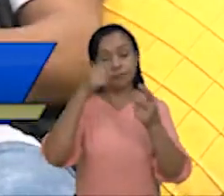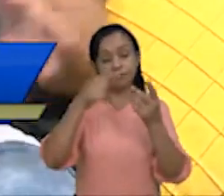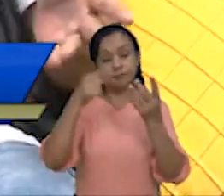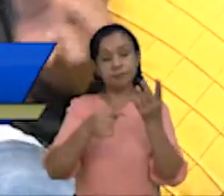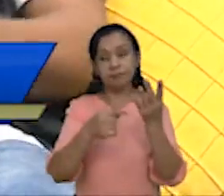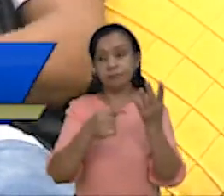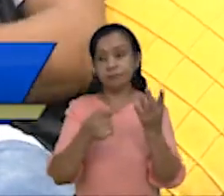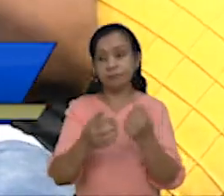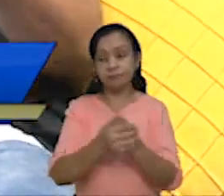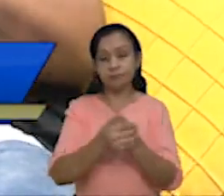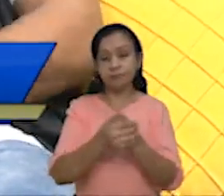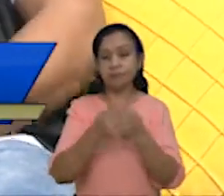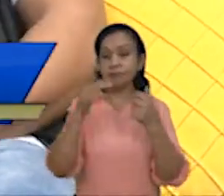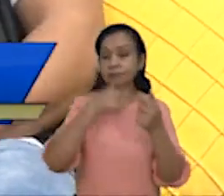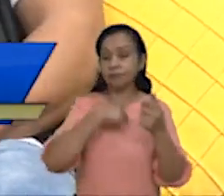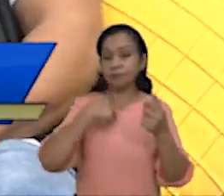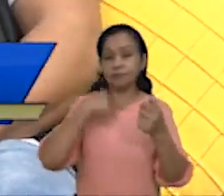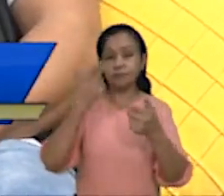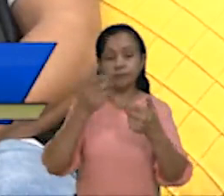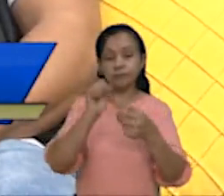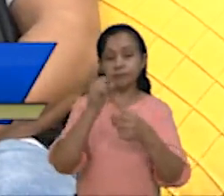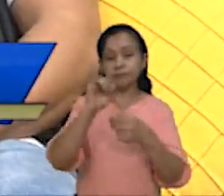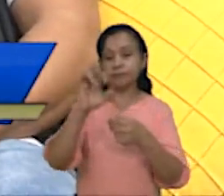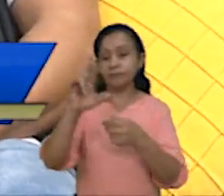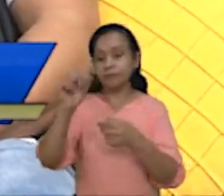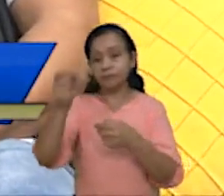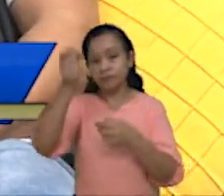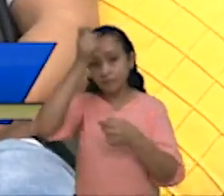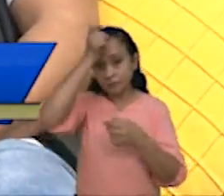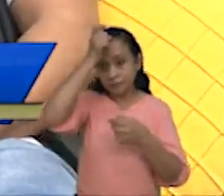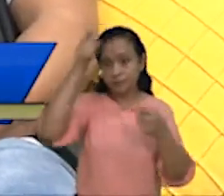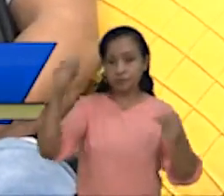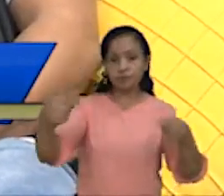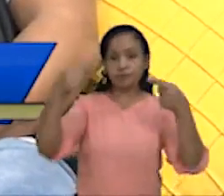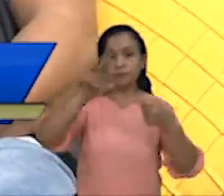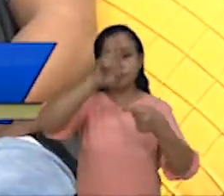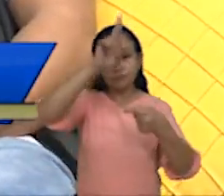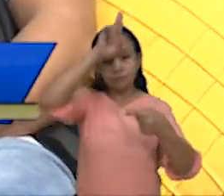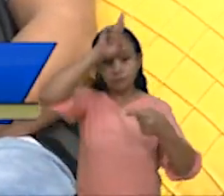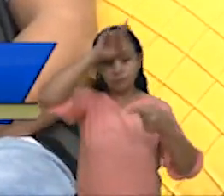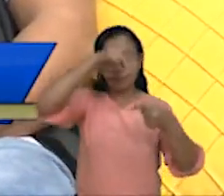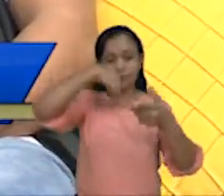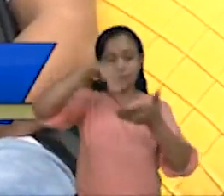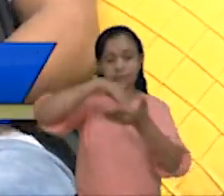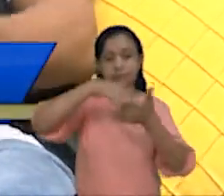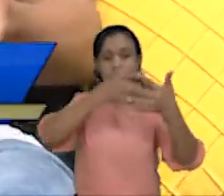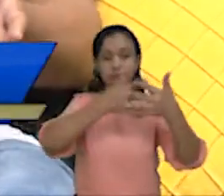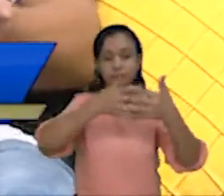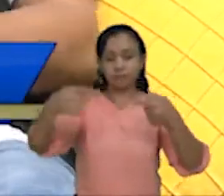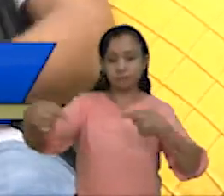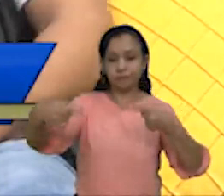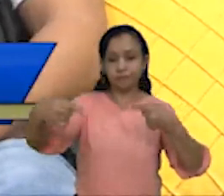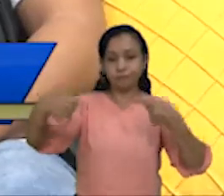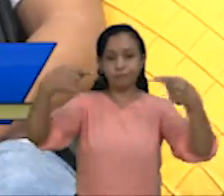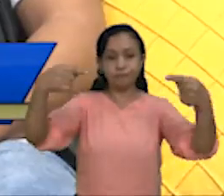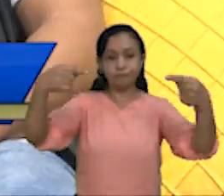ahorita el pleito que está con Siria y Turquía, está metida Rusia o Estados Unidos, o lo que está pasando